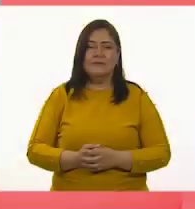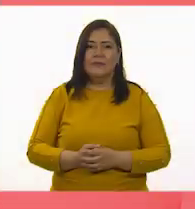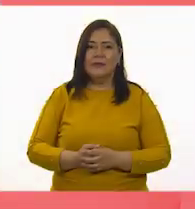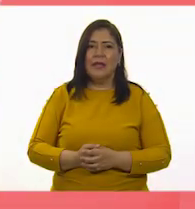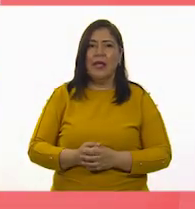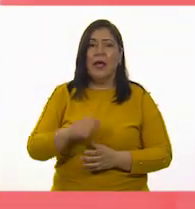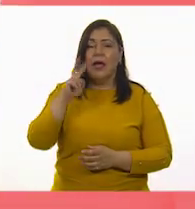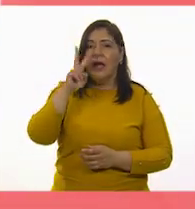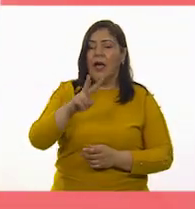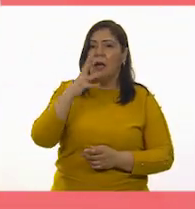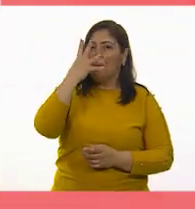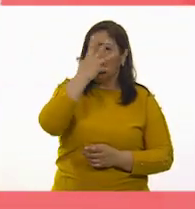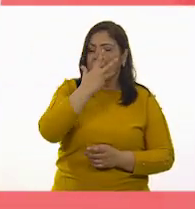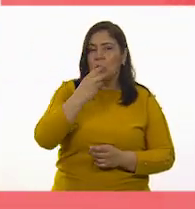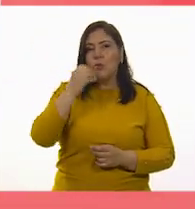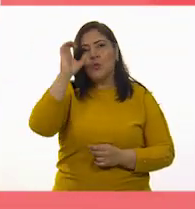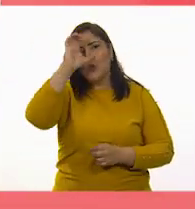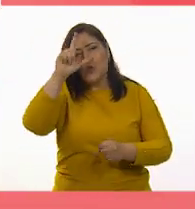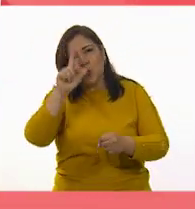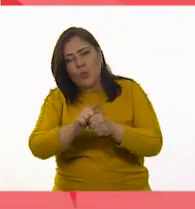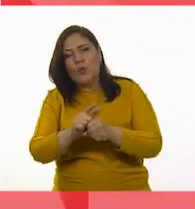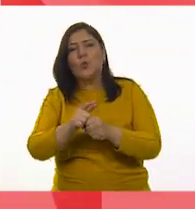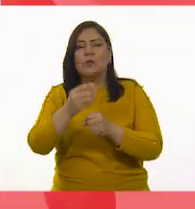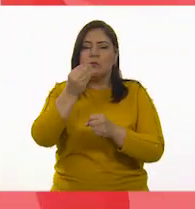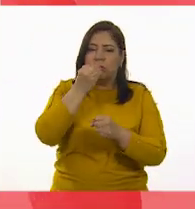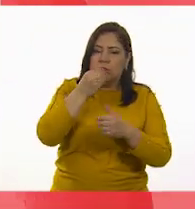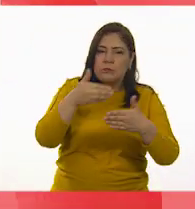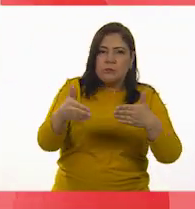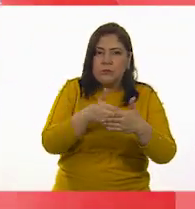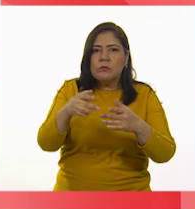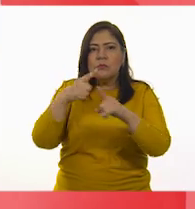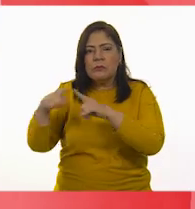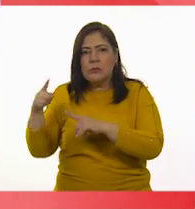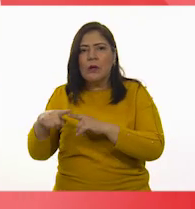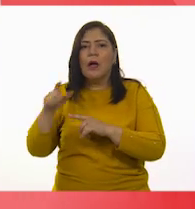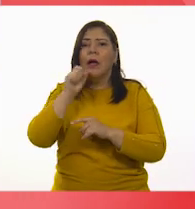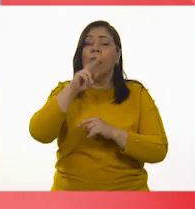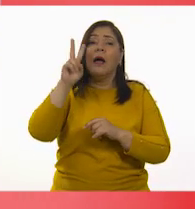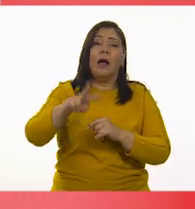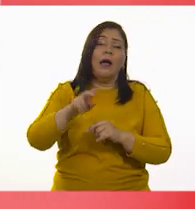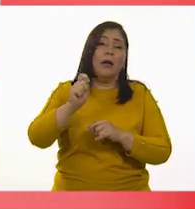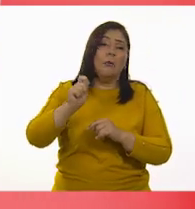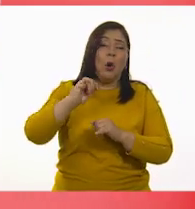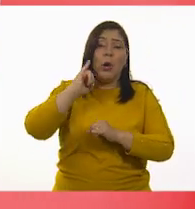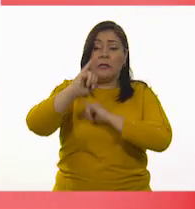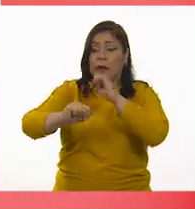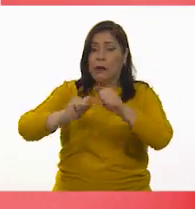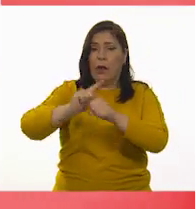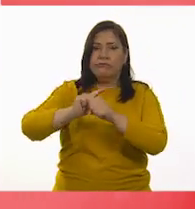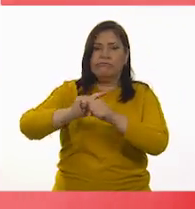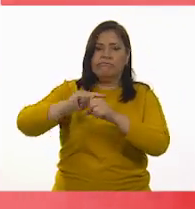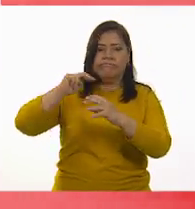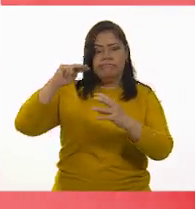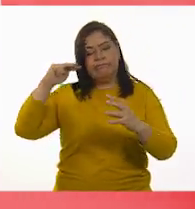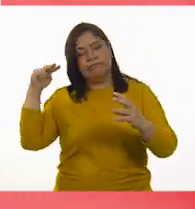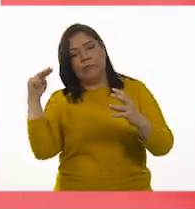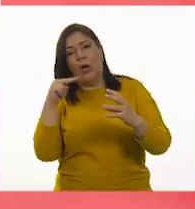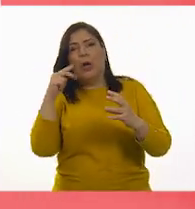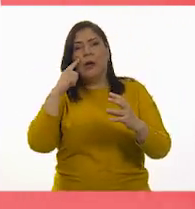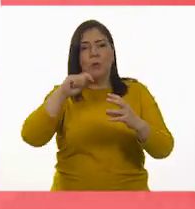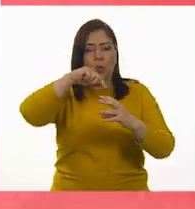Gracias a su belleza cultural, histórica y gastronómica, la Ciudad de México se ha ganado a pulso el reconocimiento internacional cuando hablamos de